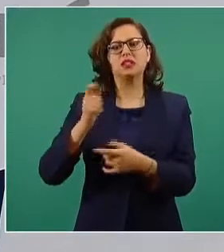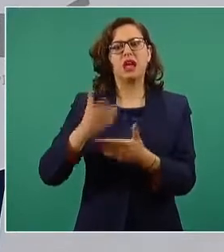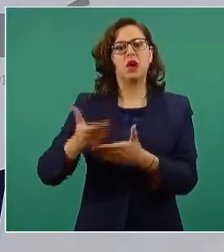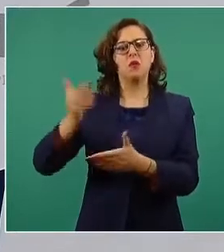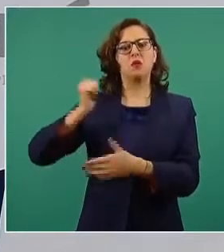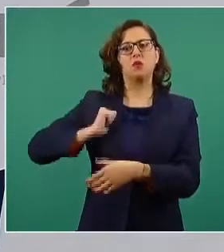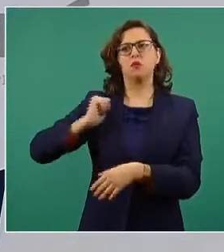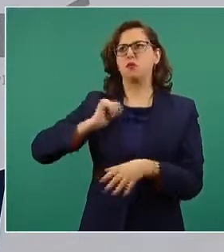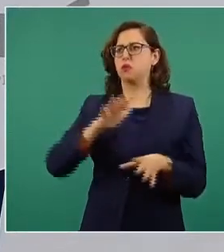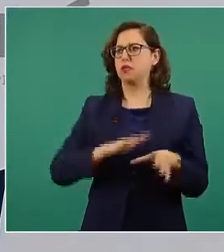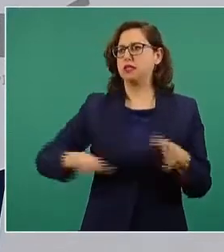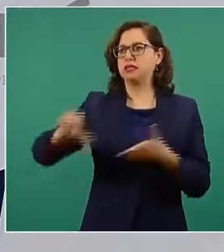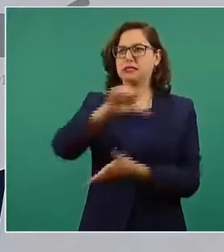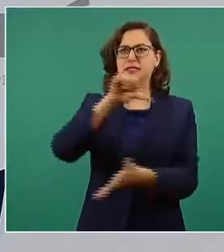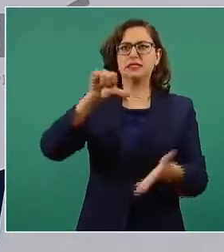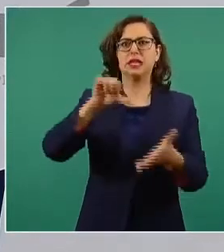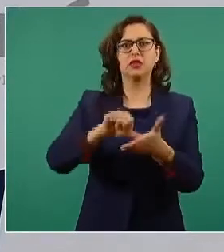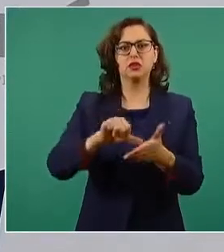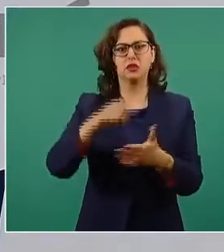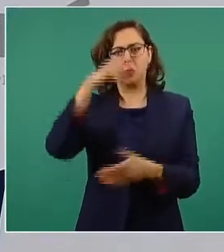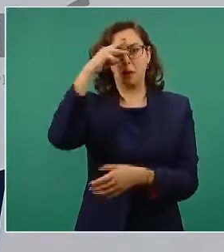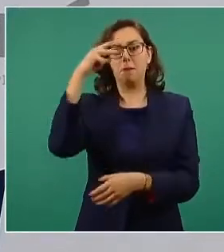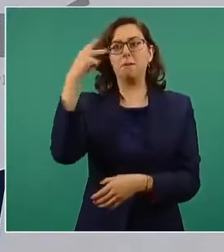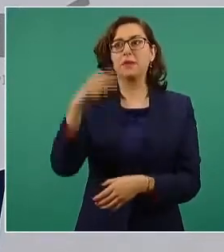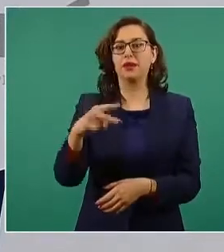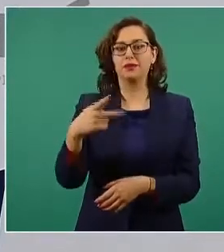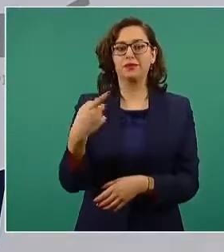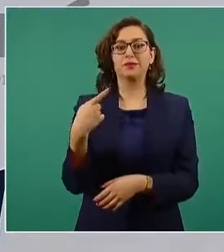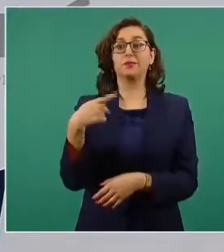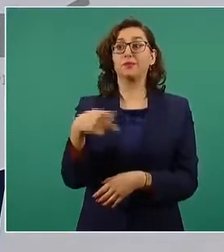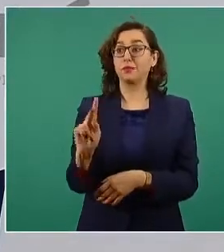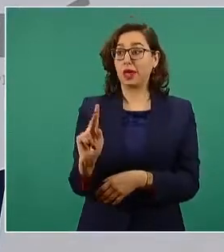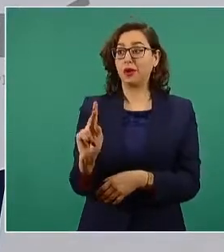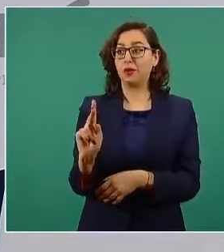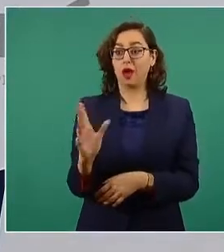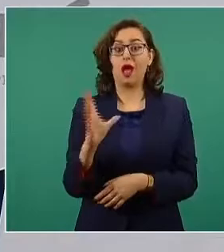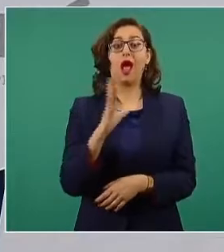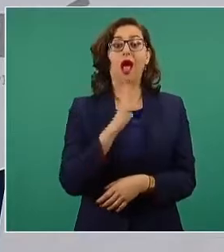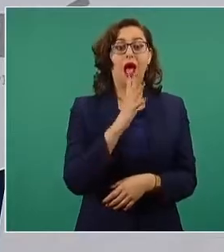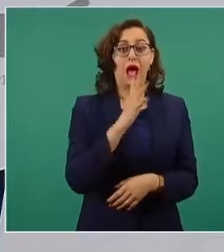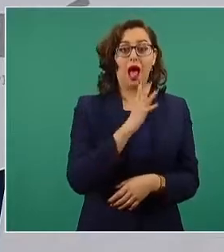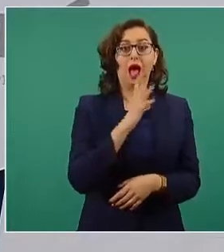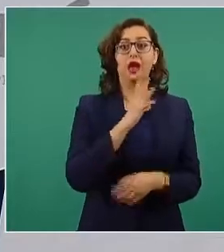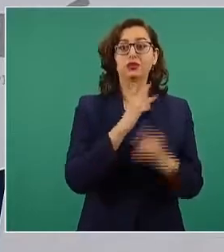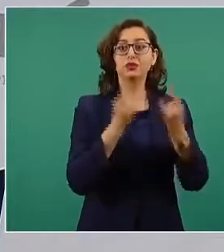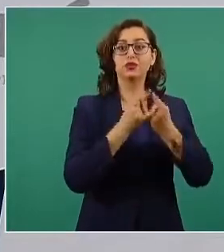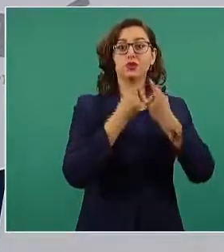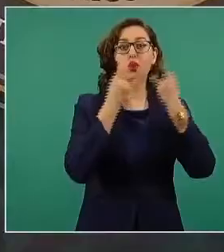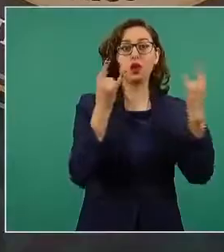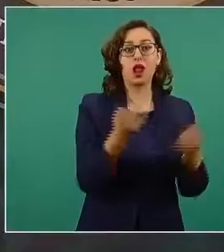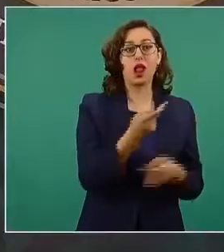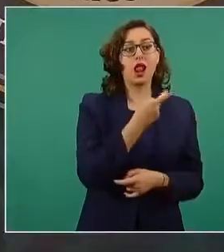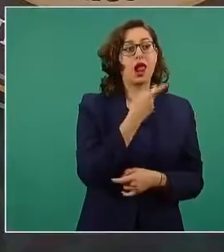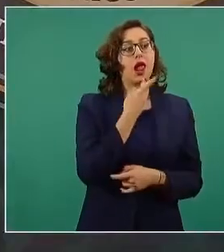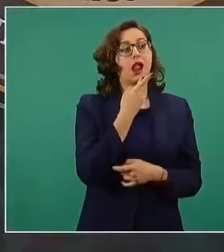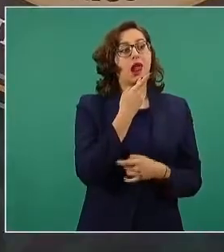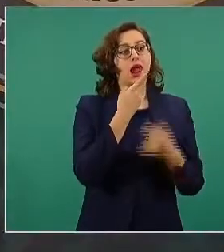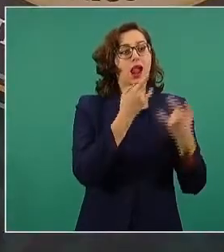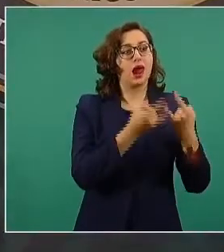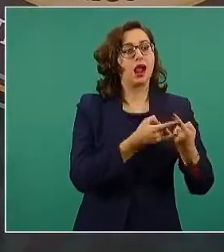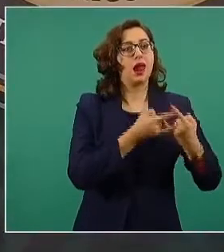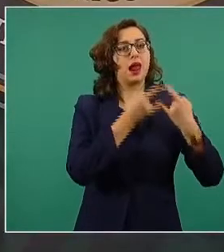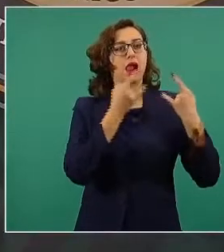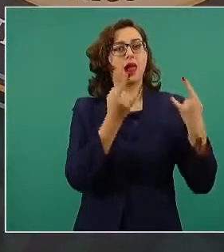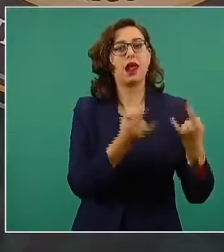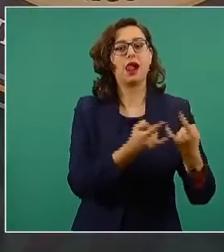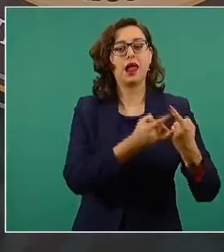del Valle de México, pero también por tradiciones orales que se han guardado por más de 500 años. El mito,